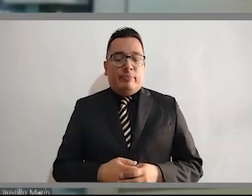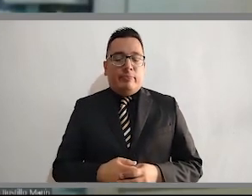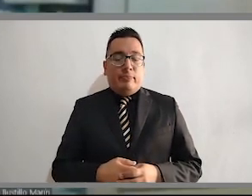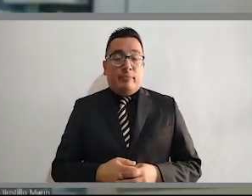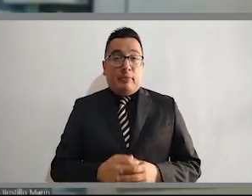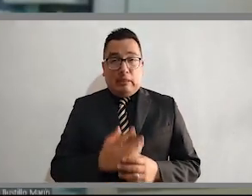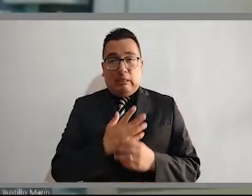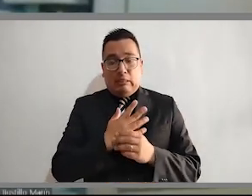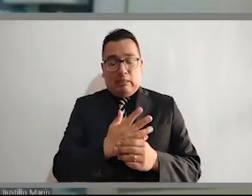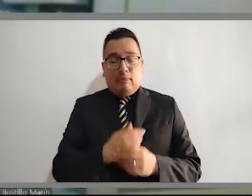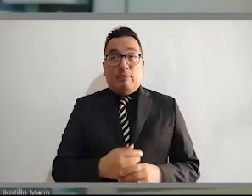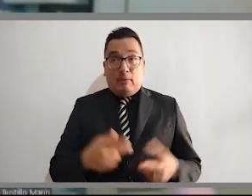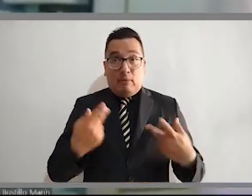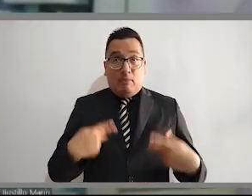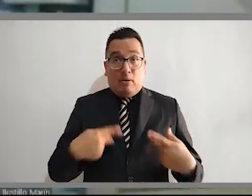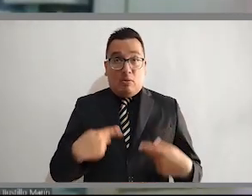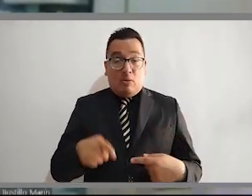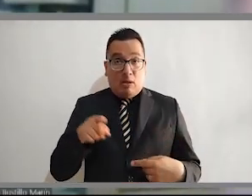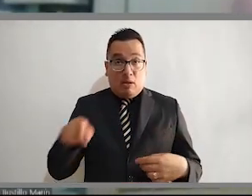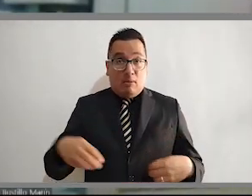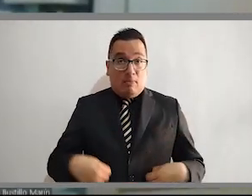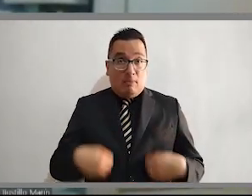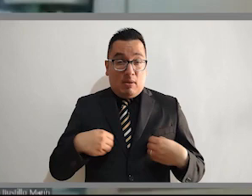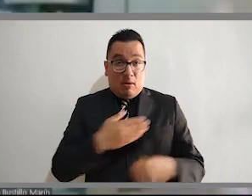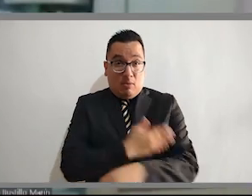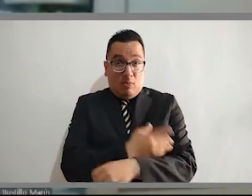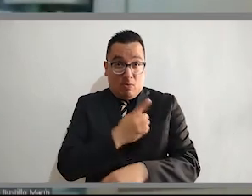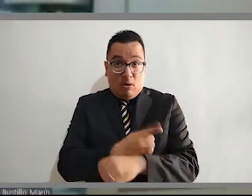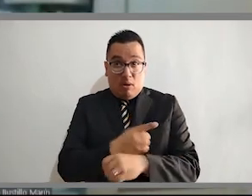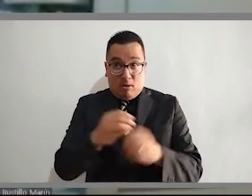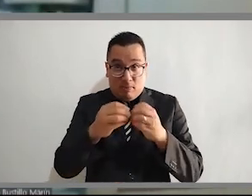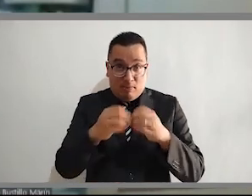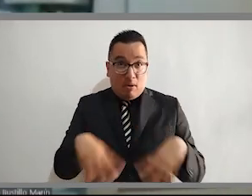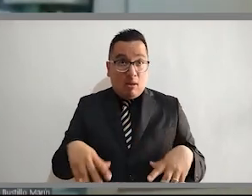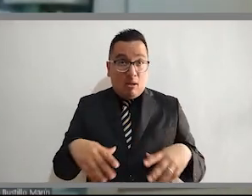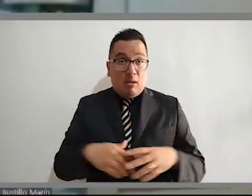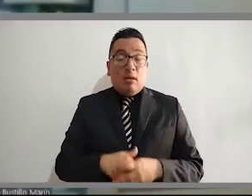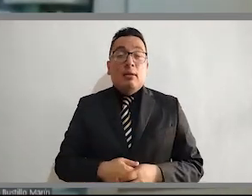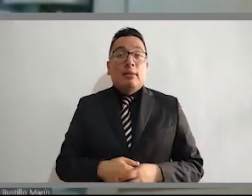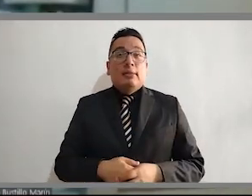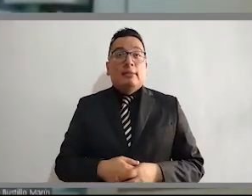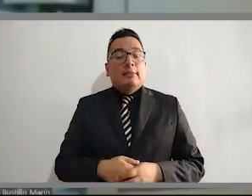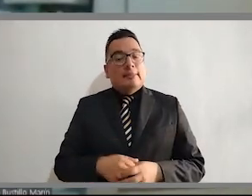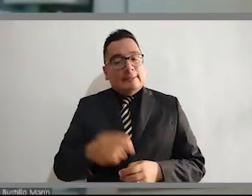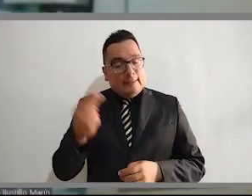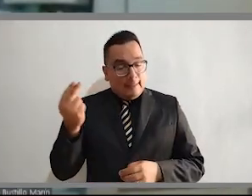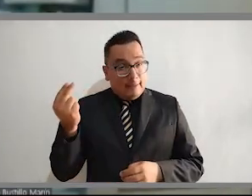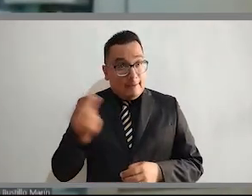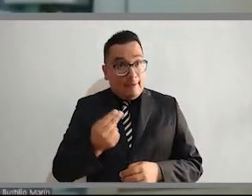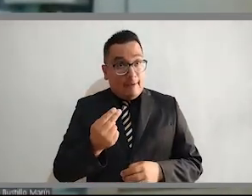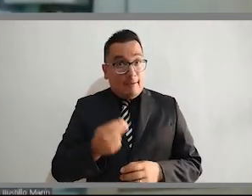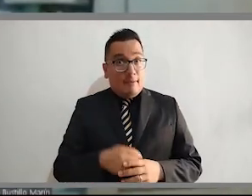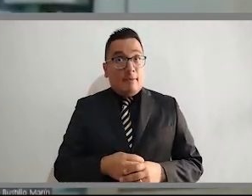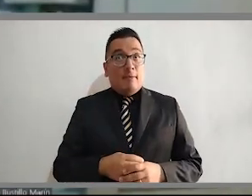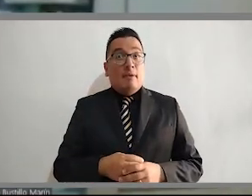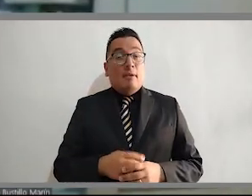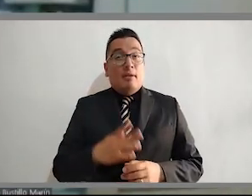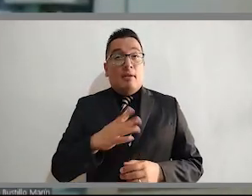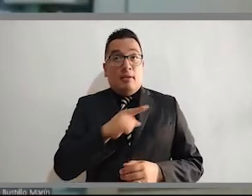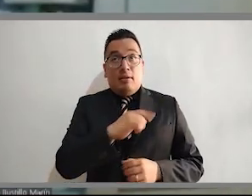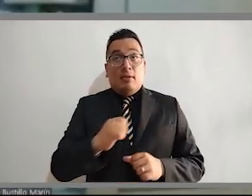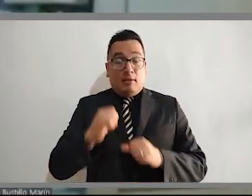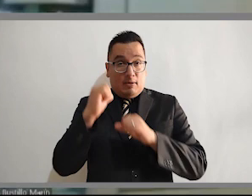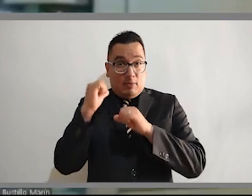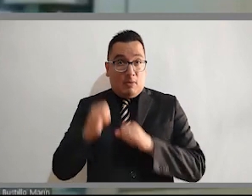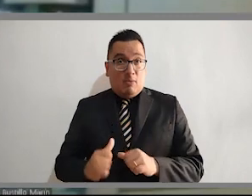que para que una persona pierda su modo honesto de vivir por haber cometido violencia política de género, se necesita que